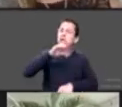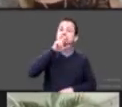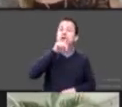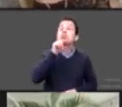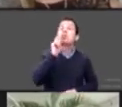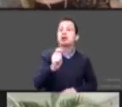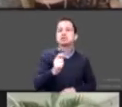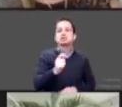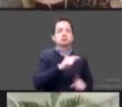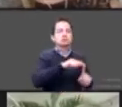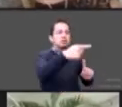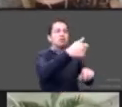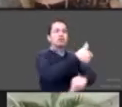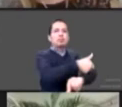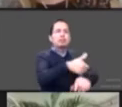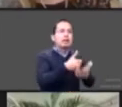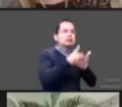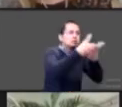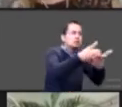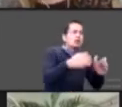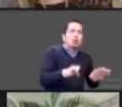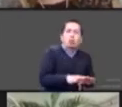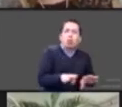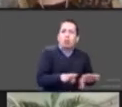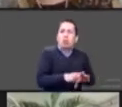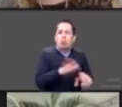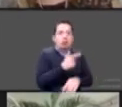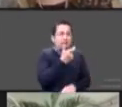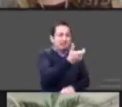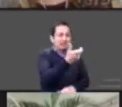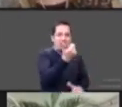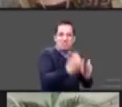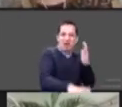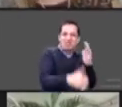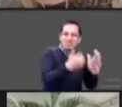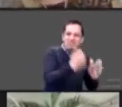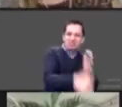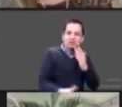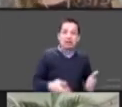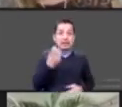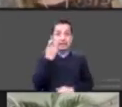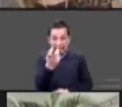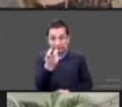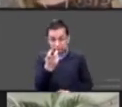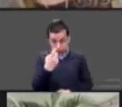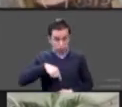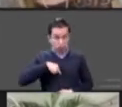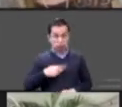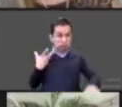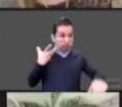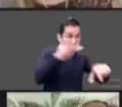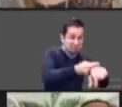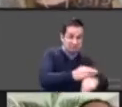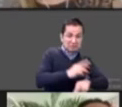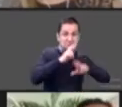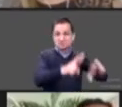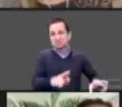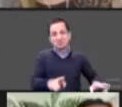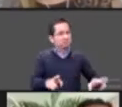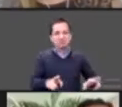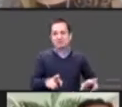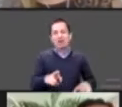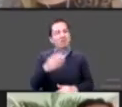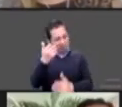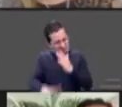la dificultad de ingreso. Y ahí todavía tenemos que encontrar respuestas y no las vamos a responder en lo individual.